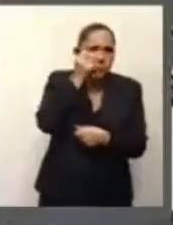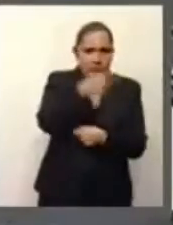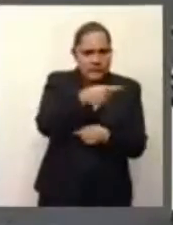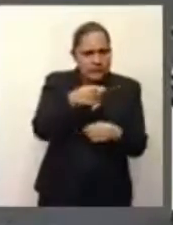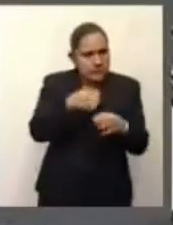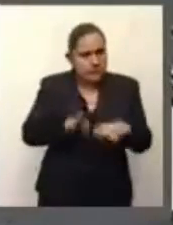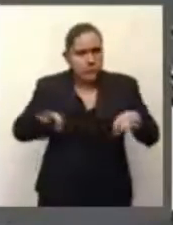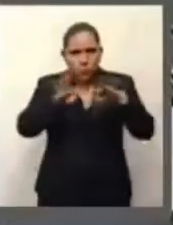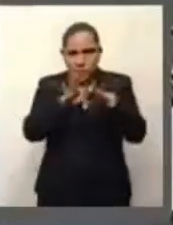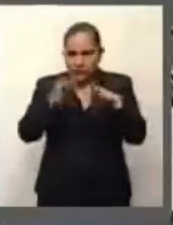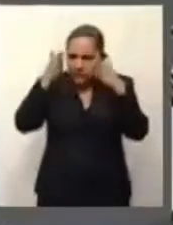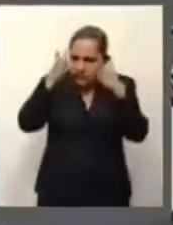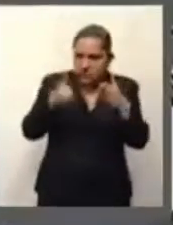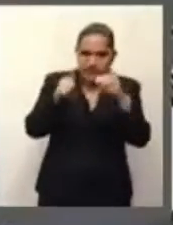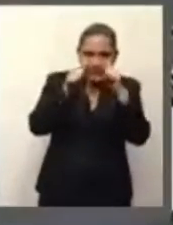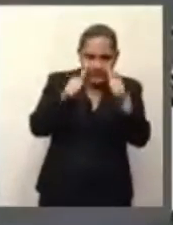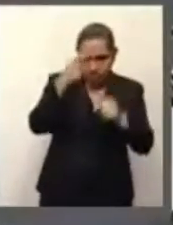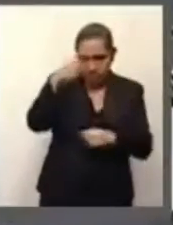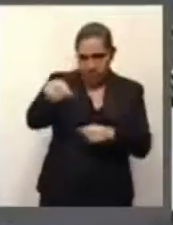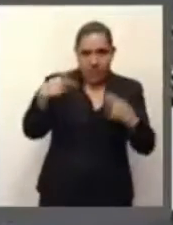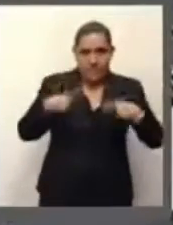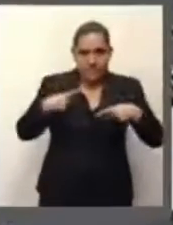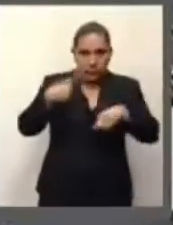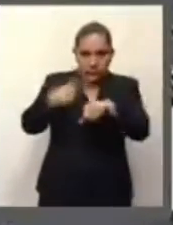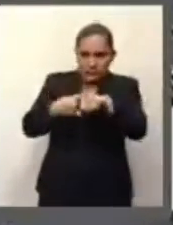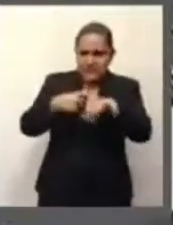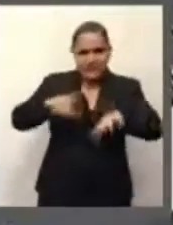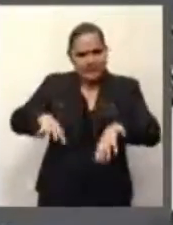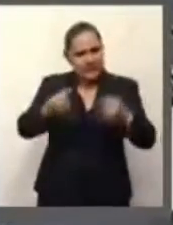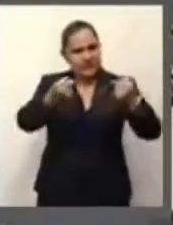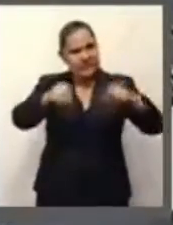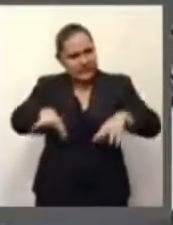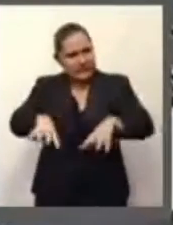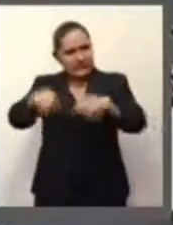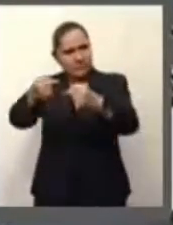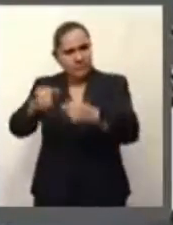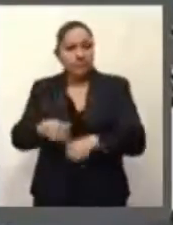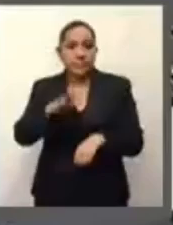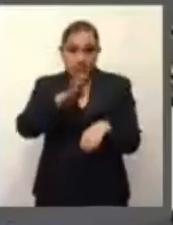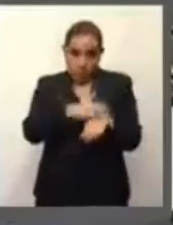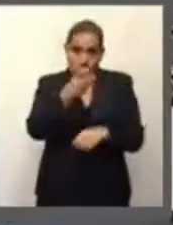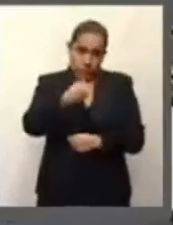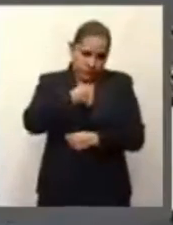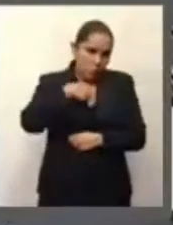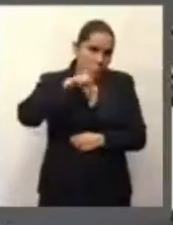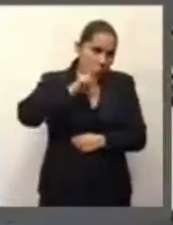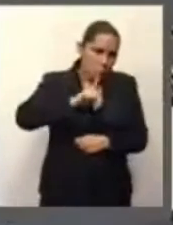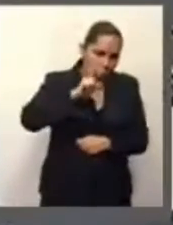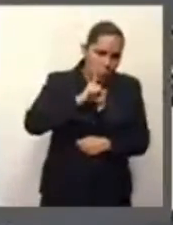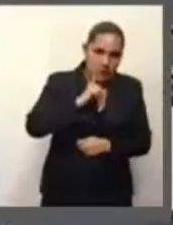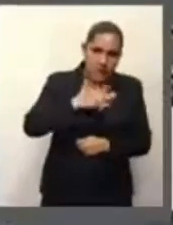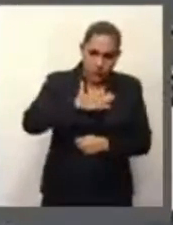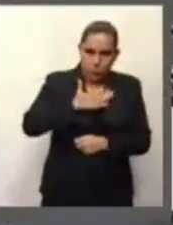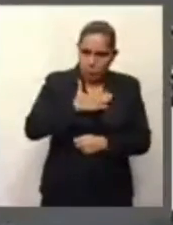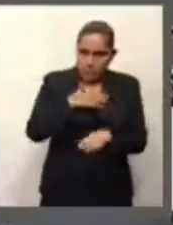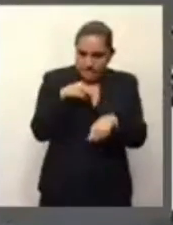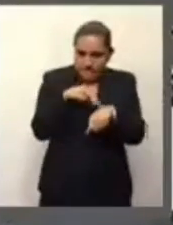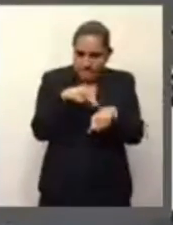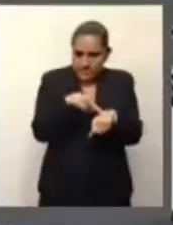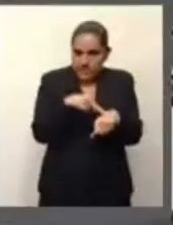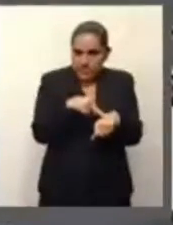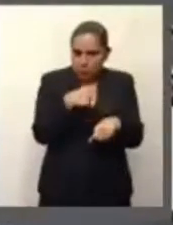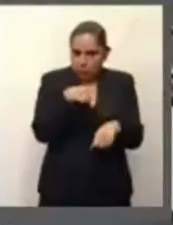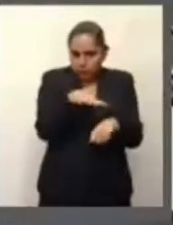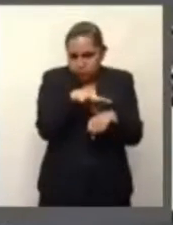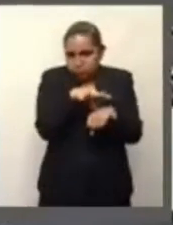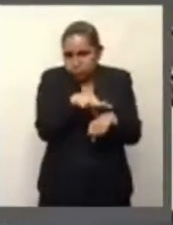sacan adelante el paciente. Y por eso mismo, como mujer y como médico que ha vivido en carne propia